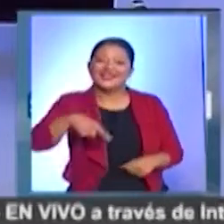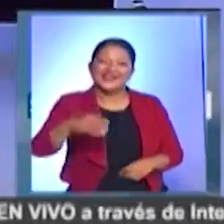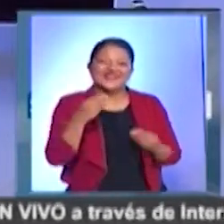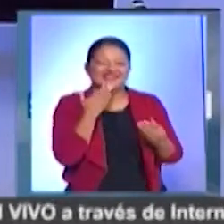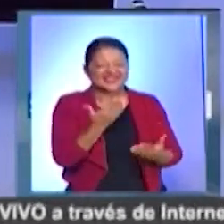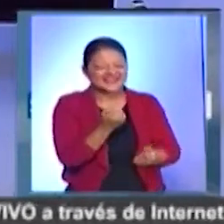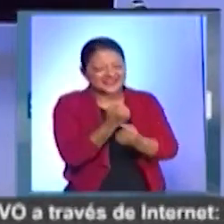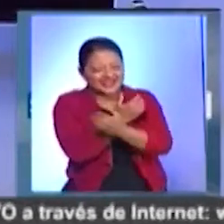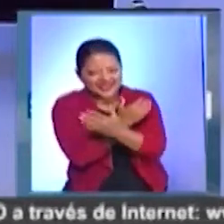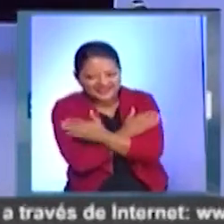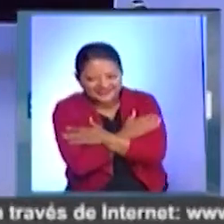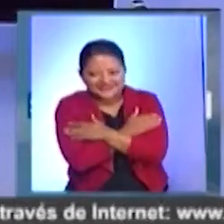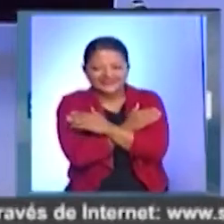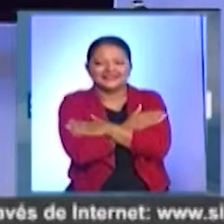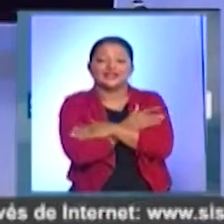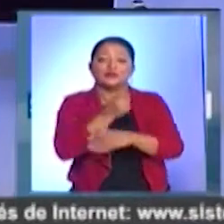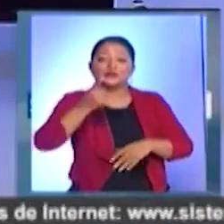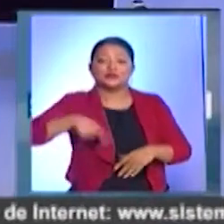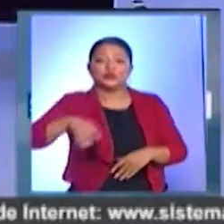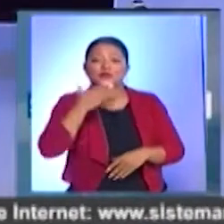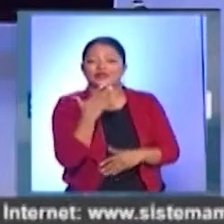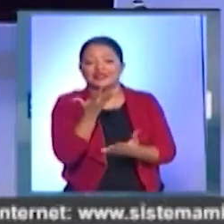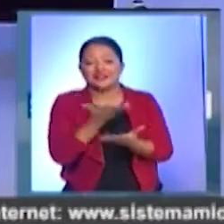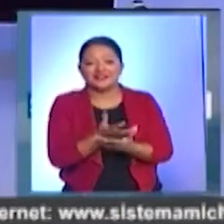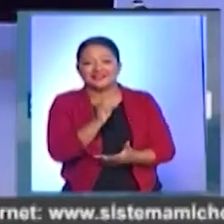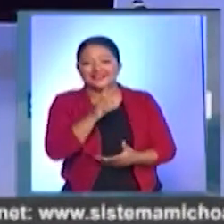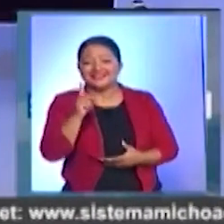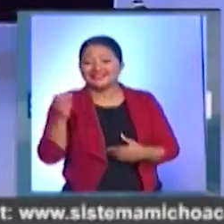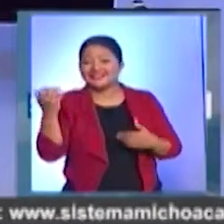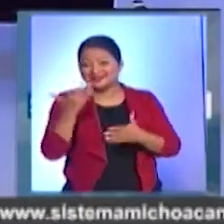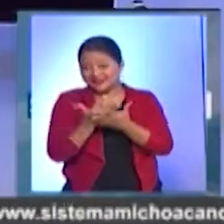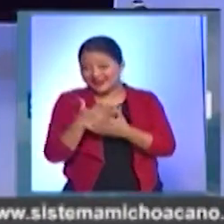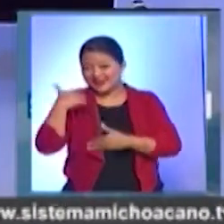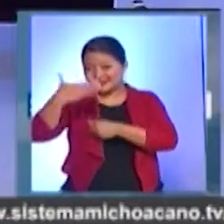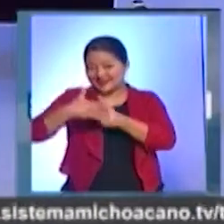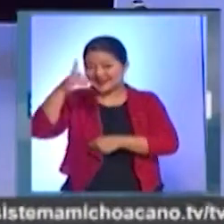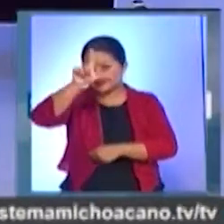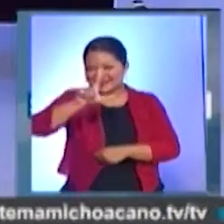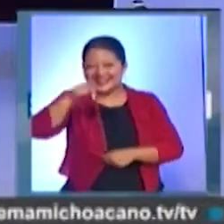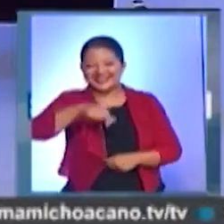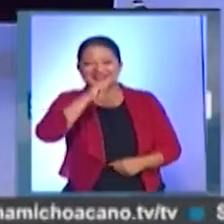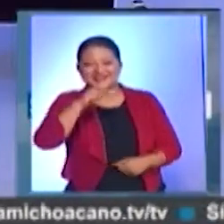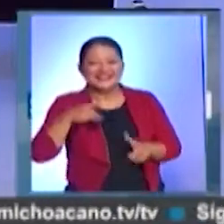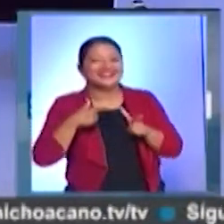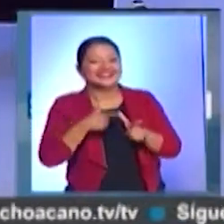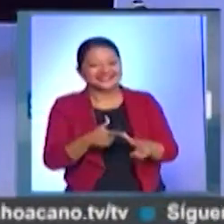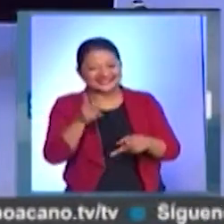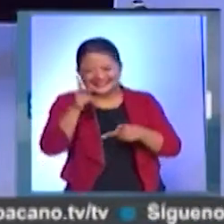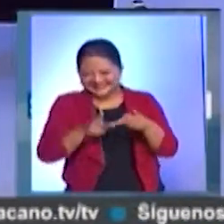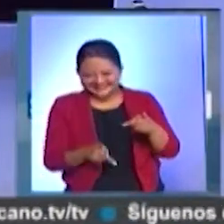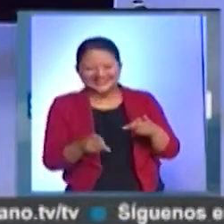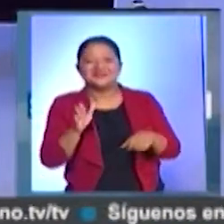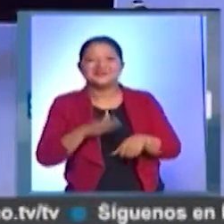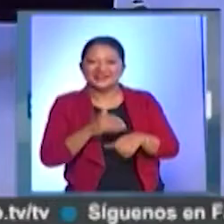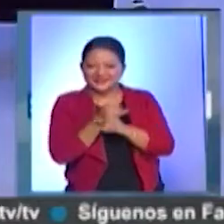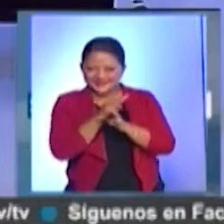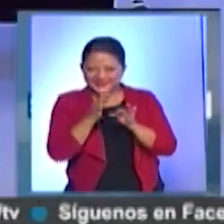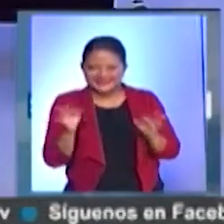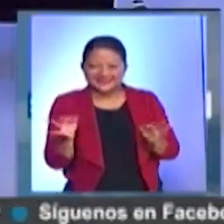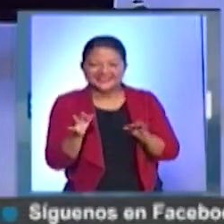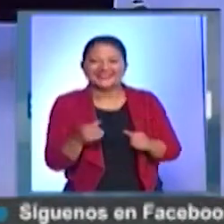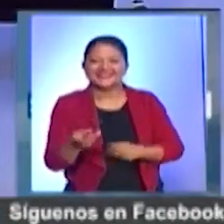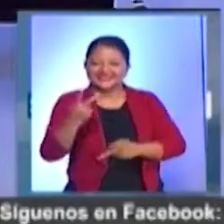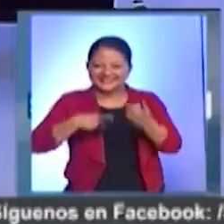fuerte abrazo deseando que tengan un excelente fin de semana los esperamos aquí el lunes aquí en michoacán después de la pausa continuamos con más información